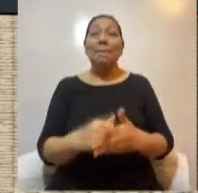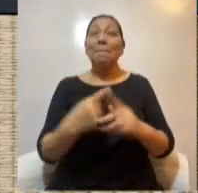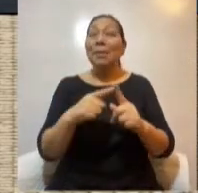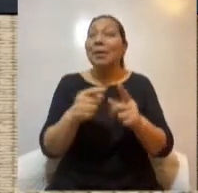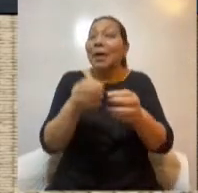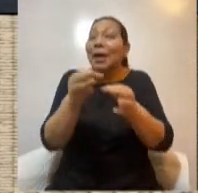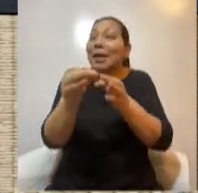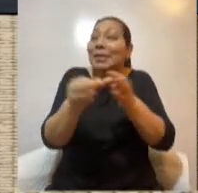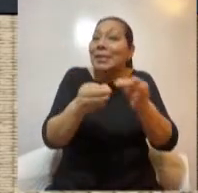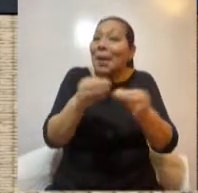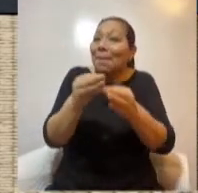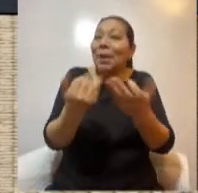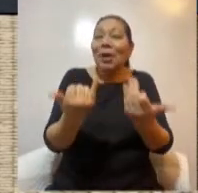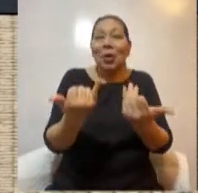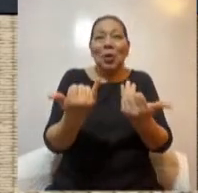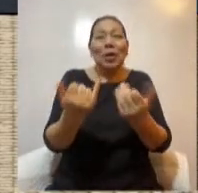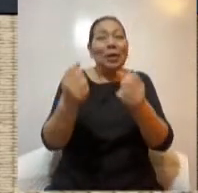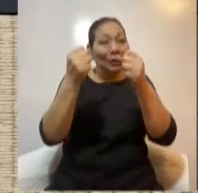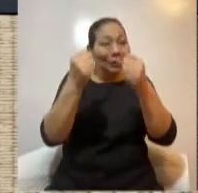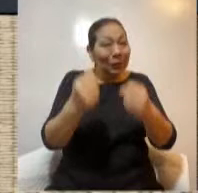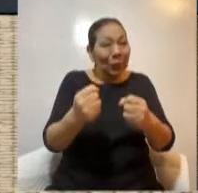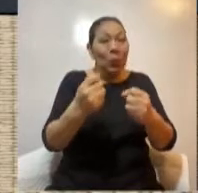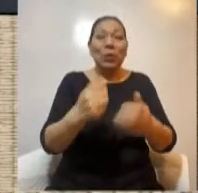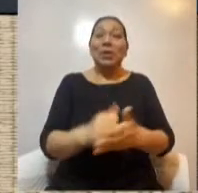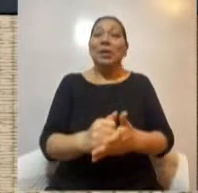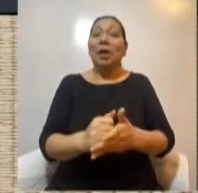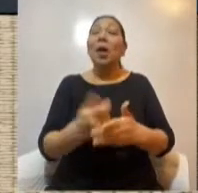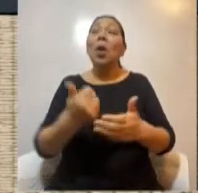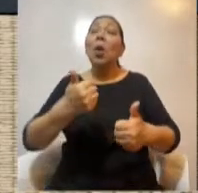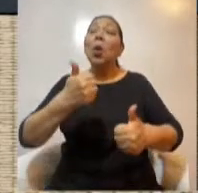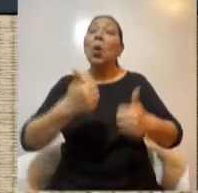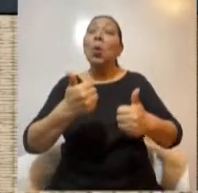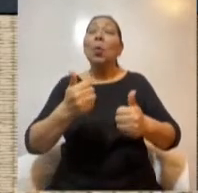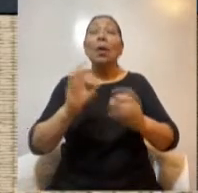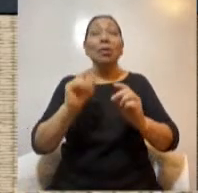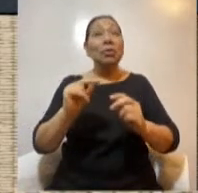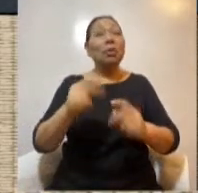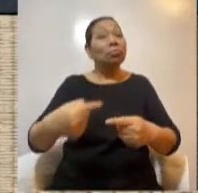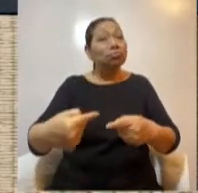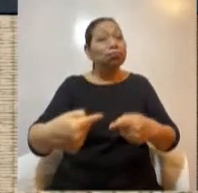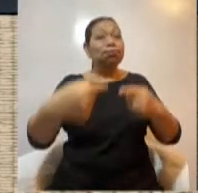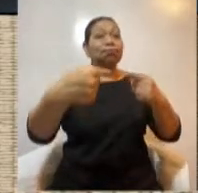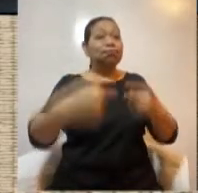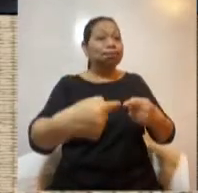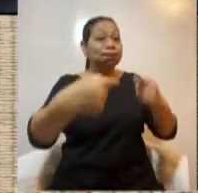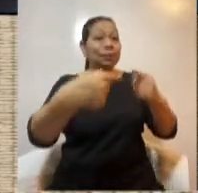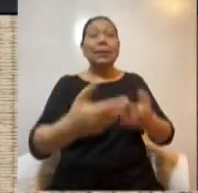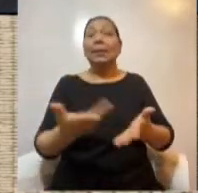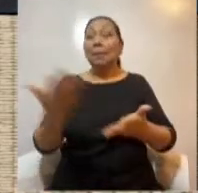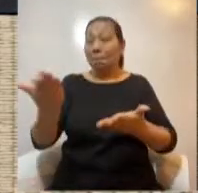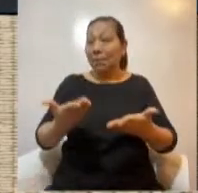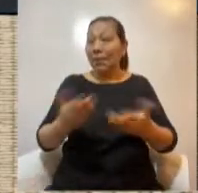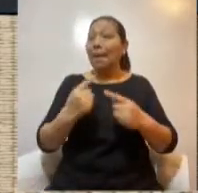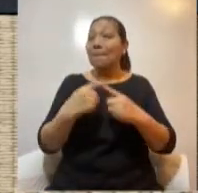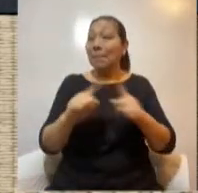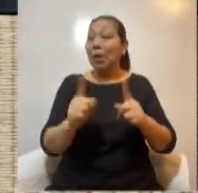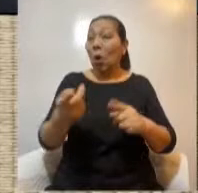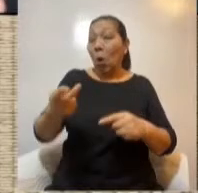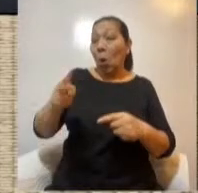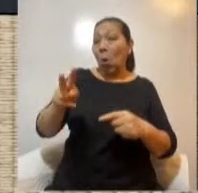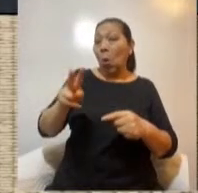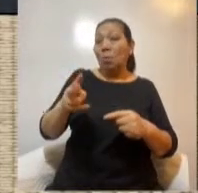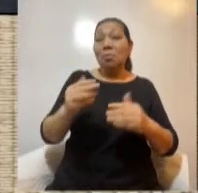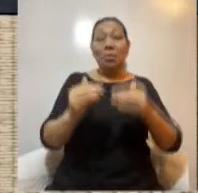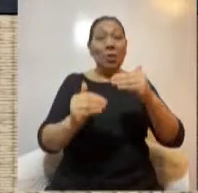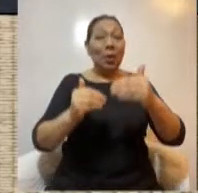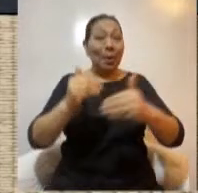overruling y explicita el elenco de sentencias sobre las cuales discrepa y que cambia el sentido jurisprudencial para